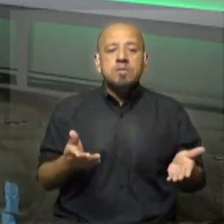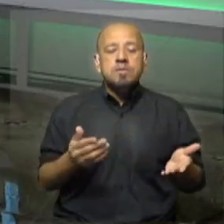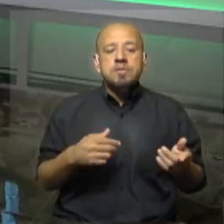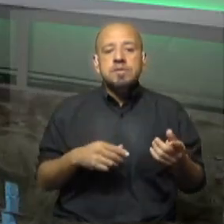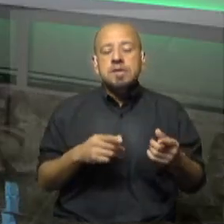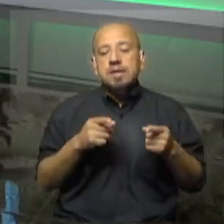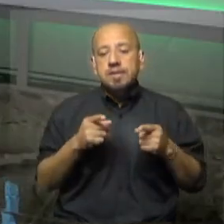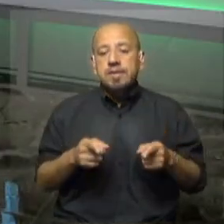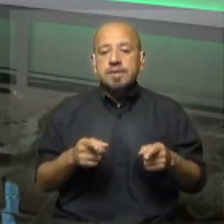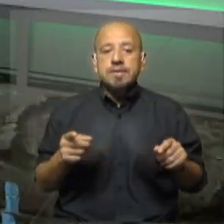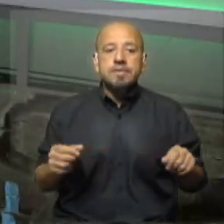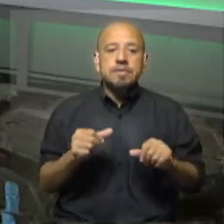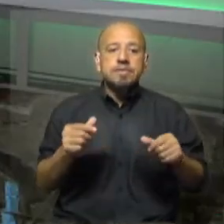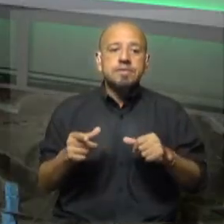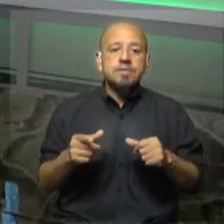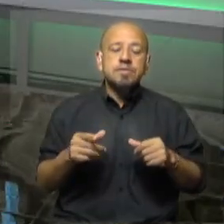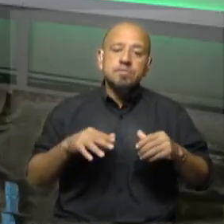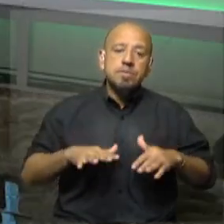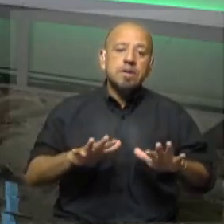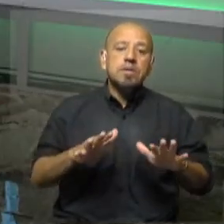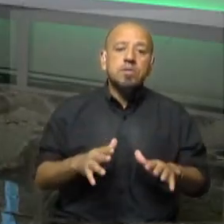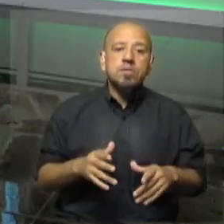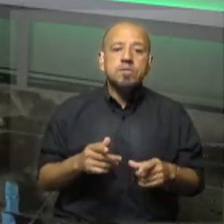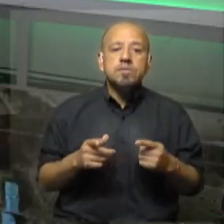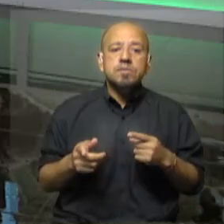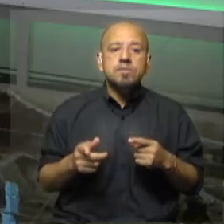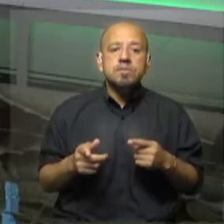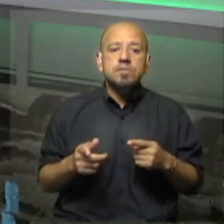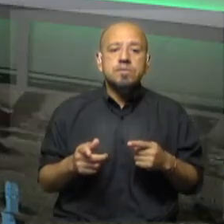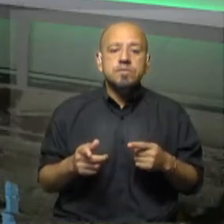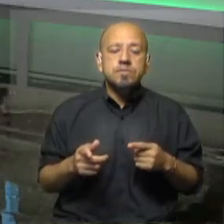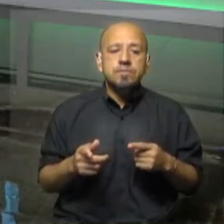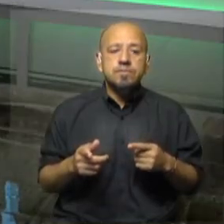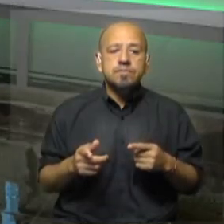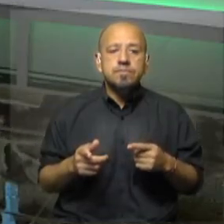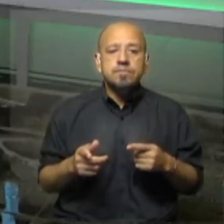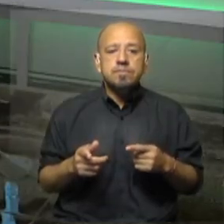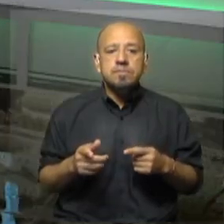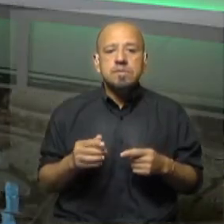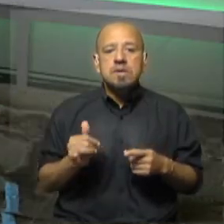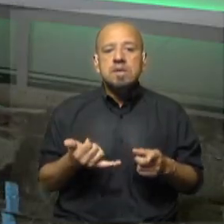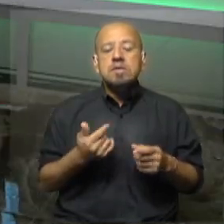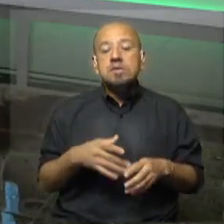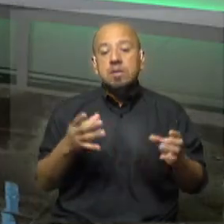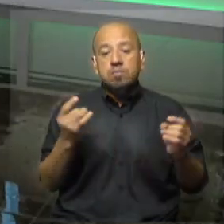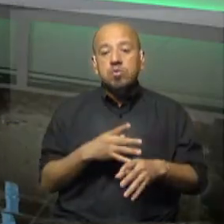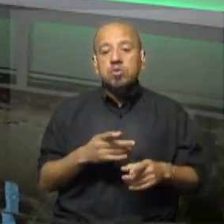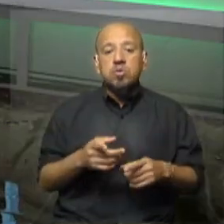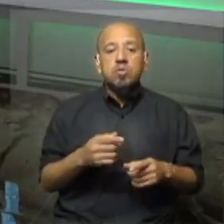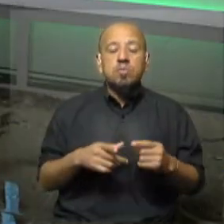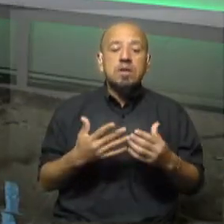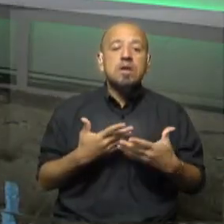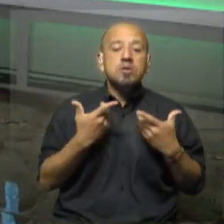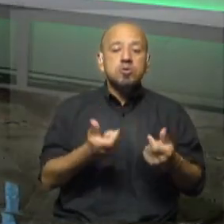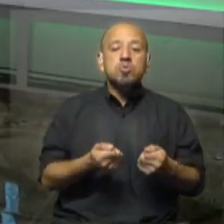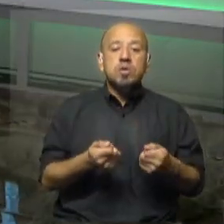y demás, están preparando las herramientas que ya están aceitadas dentro del Ministerio para ayudar a los